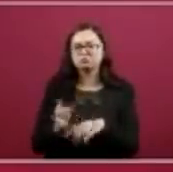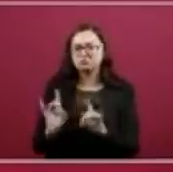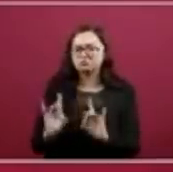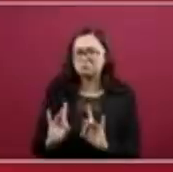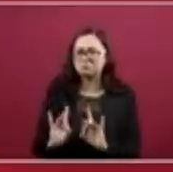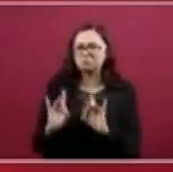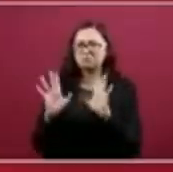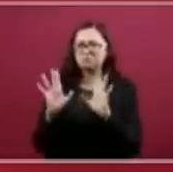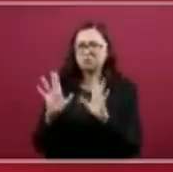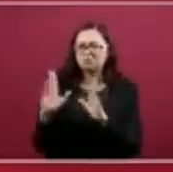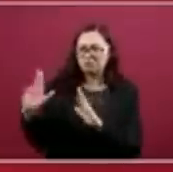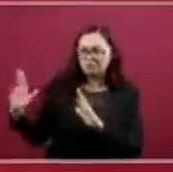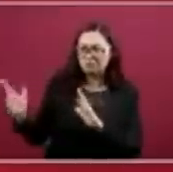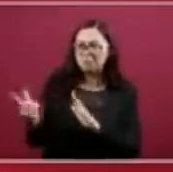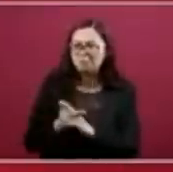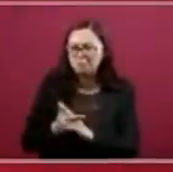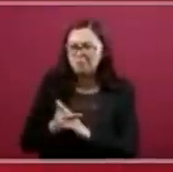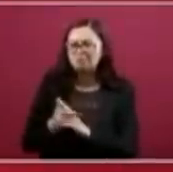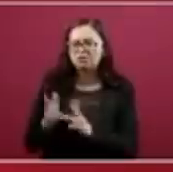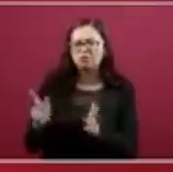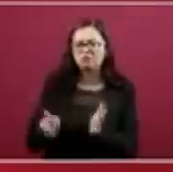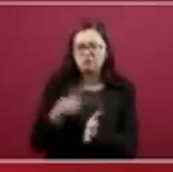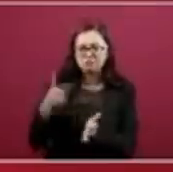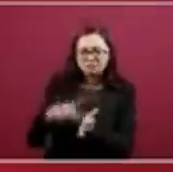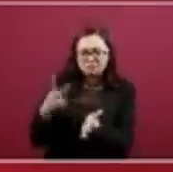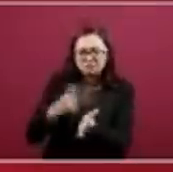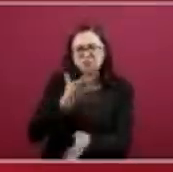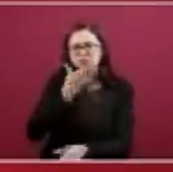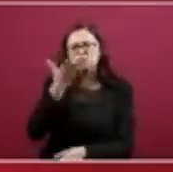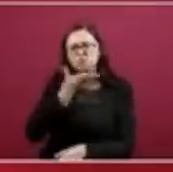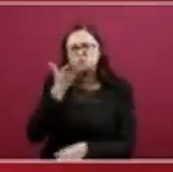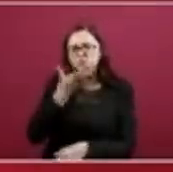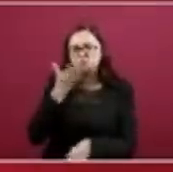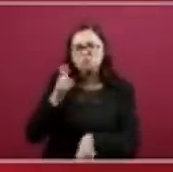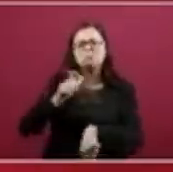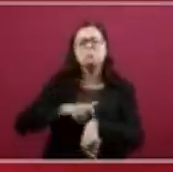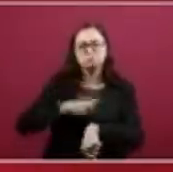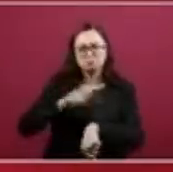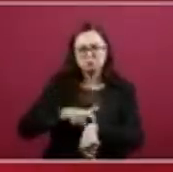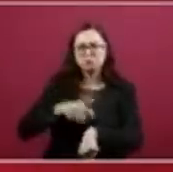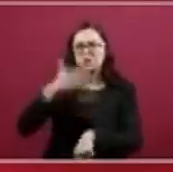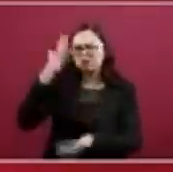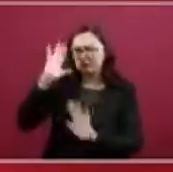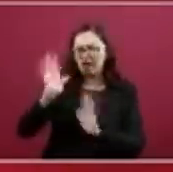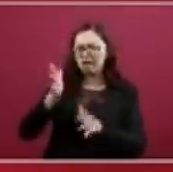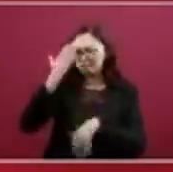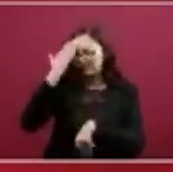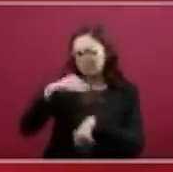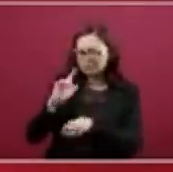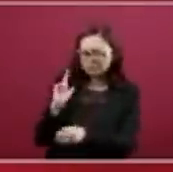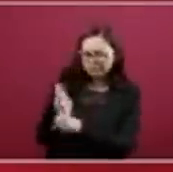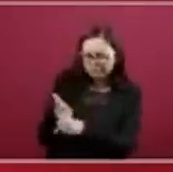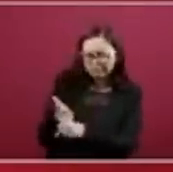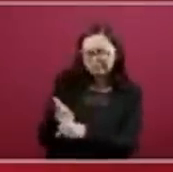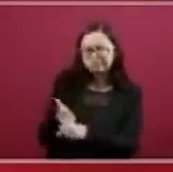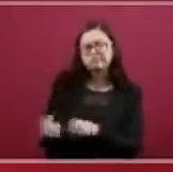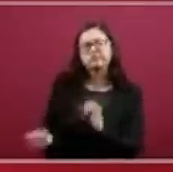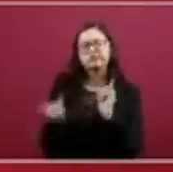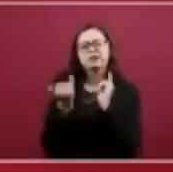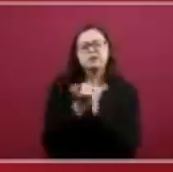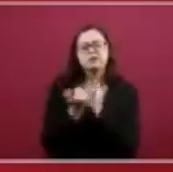cometen los homicidios con más frecuencia, cuáles son los horarios, y tenemos